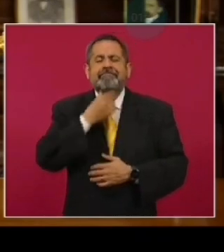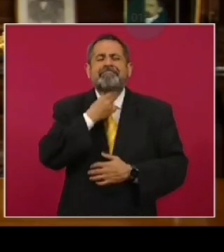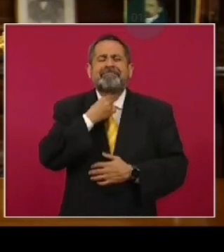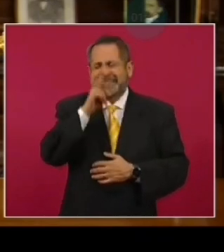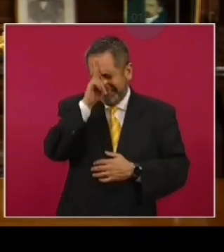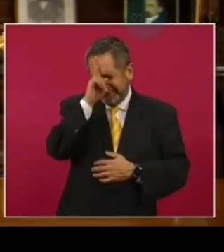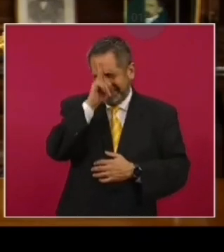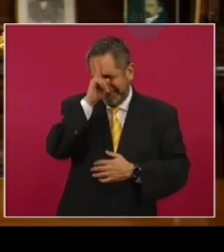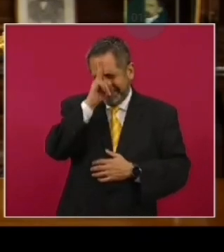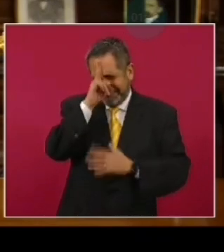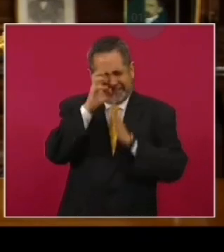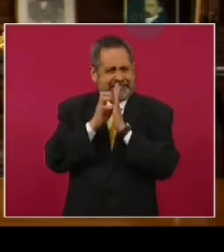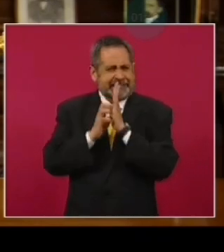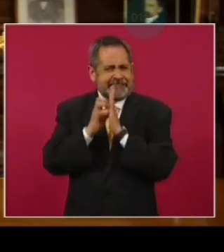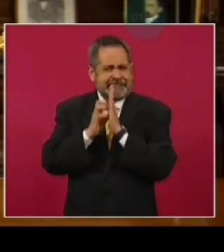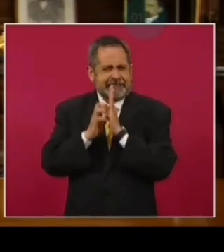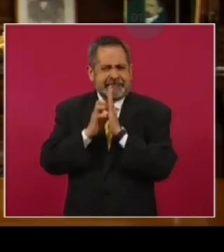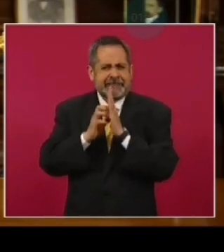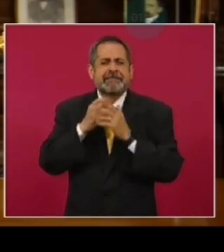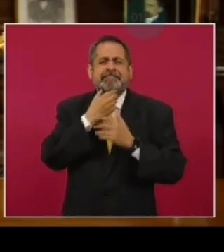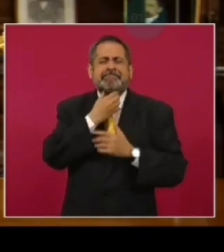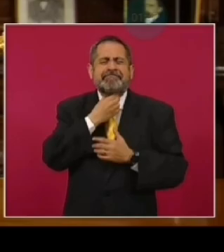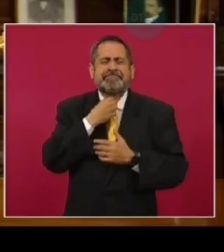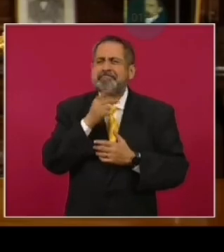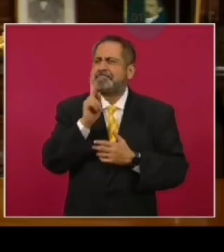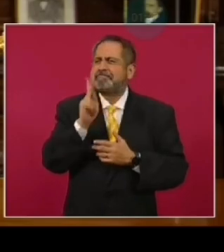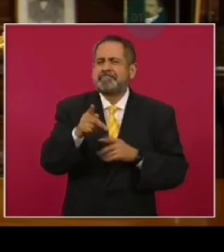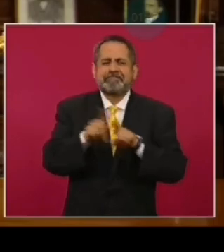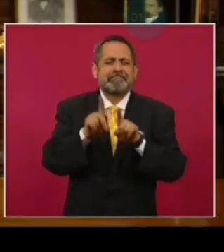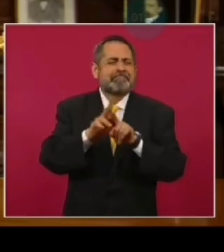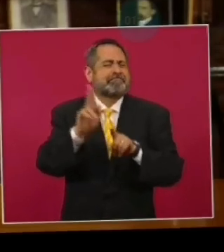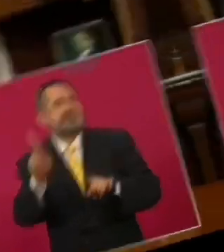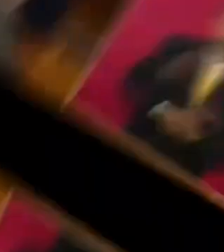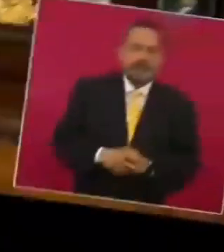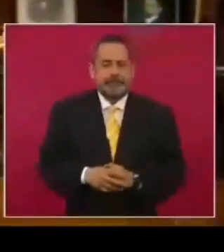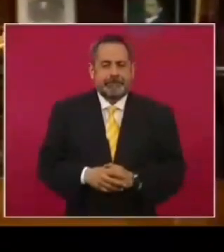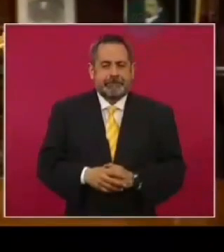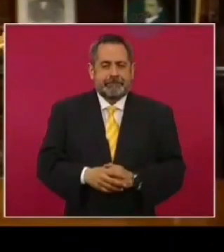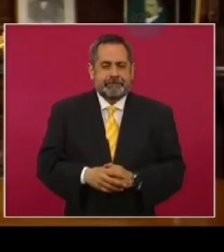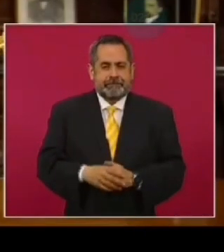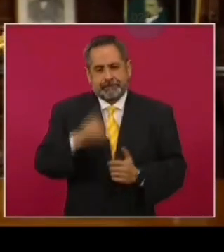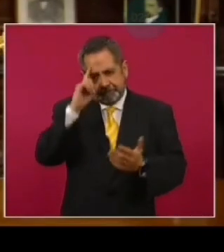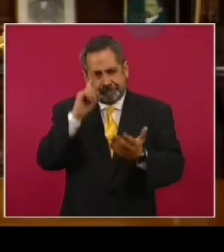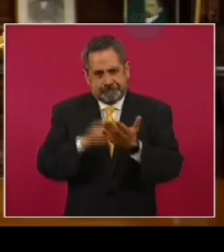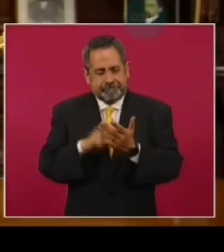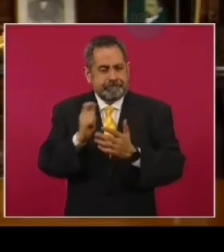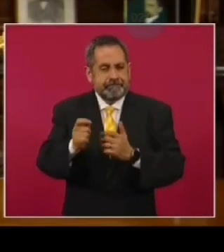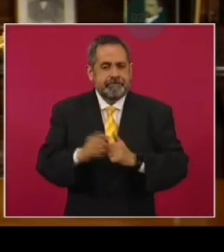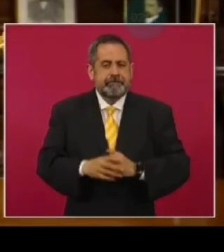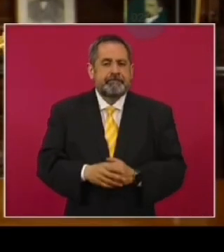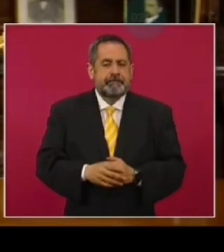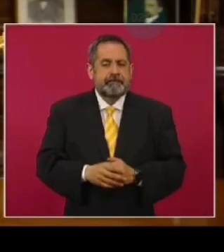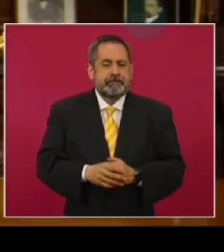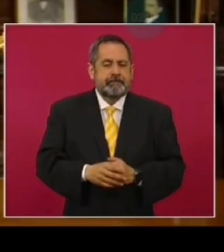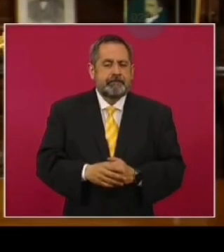Ardor en la garganta. Es como una gripa. Creo que